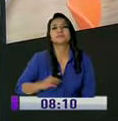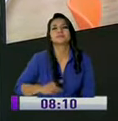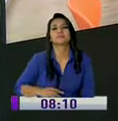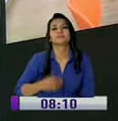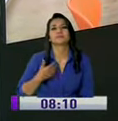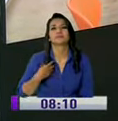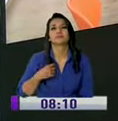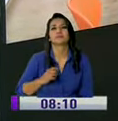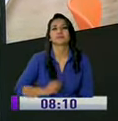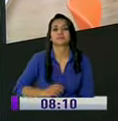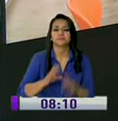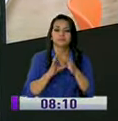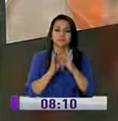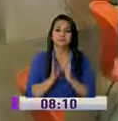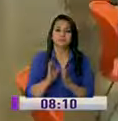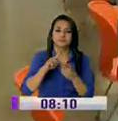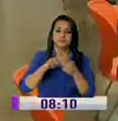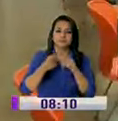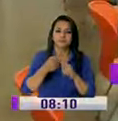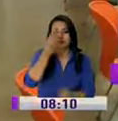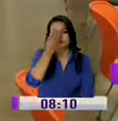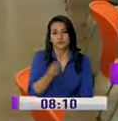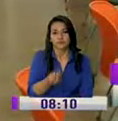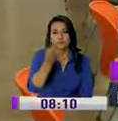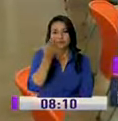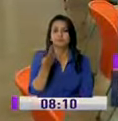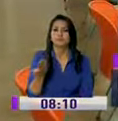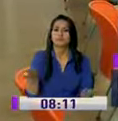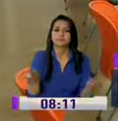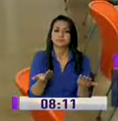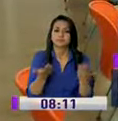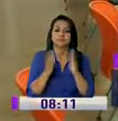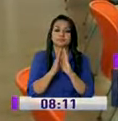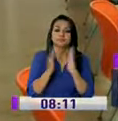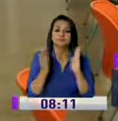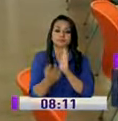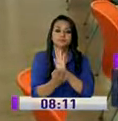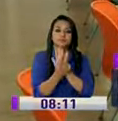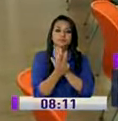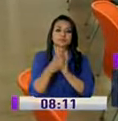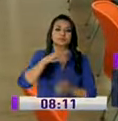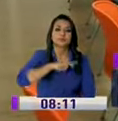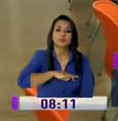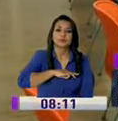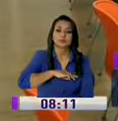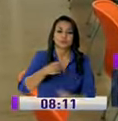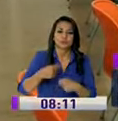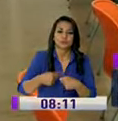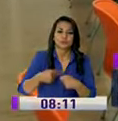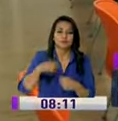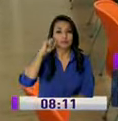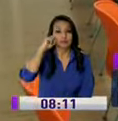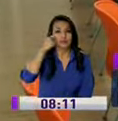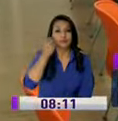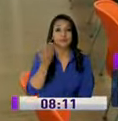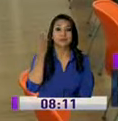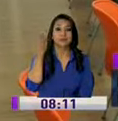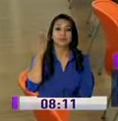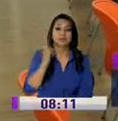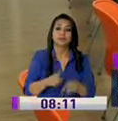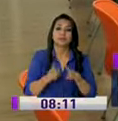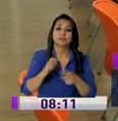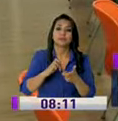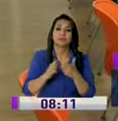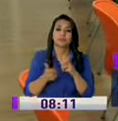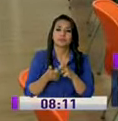Robert, amigos televidentes, muy buenos días. Así es, nos encontramos en las ventanillas del municipio de Quito. Recordemos que hace algunos días ha habido algunos inconvenientes